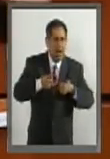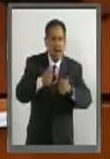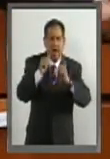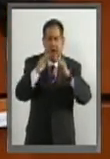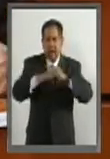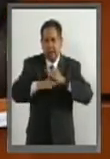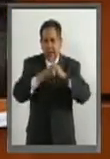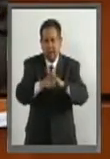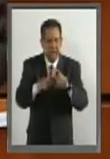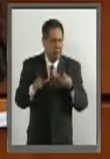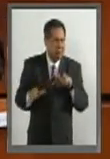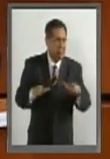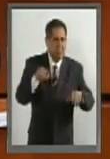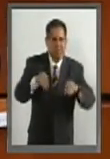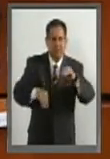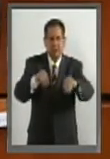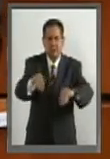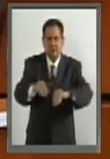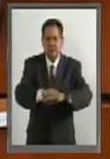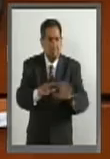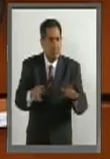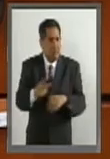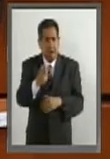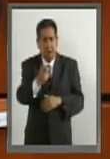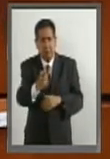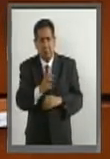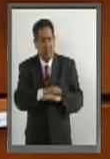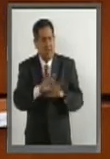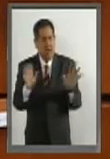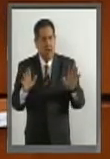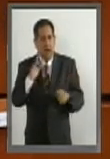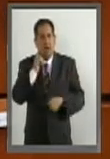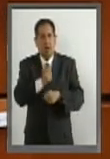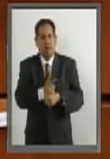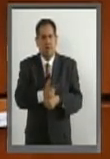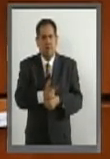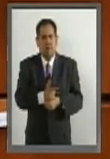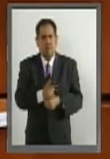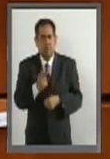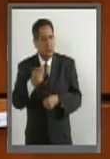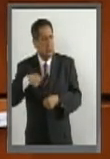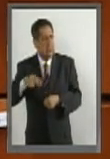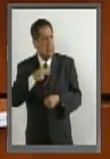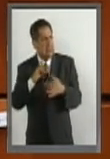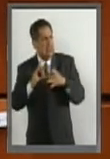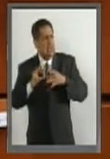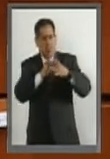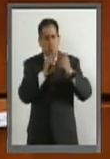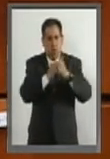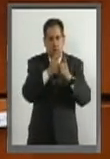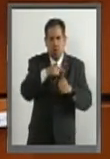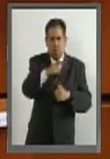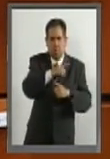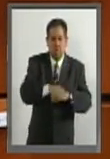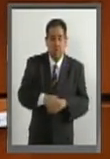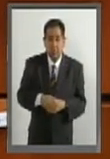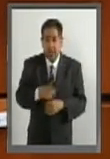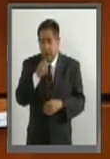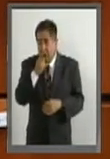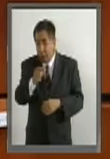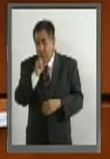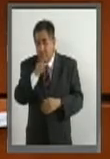con retenes por todos lados, y con eso se van a dar cuenta que necesarios somos para ellos. Y lo dijo el que